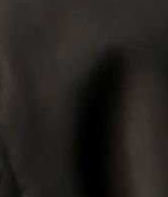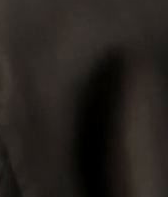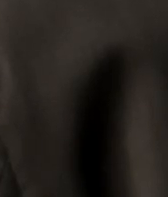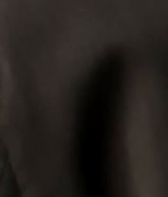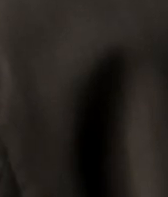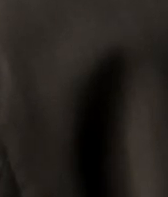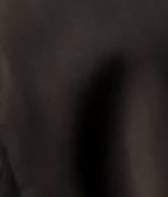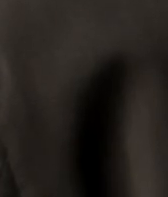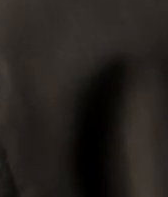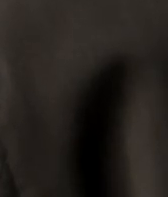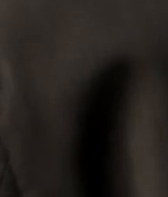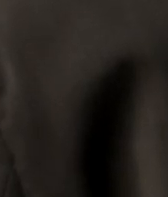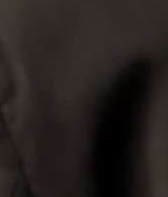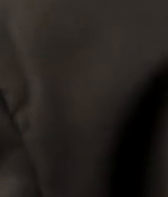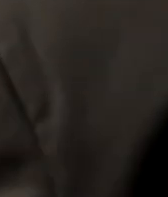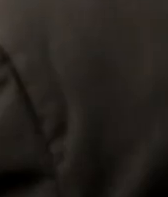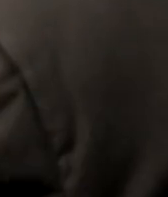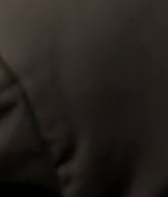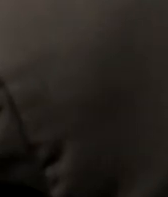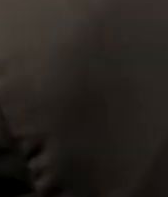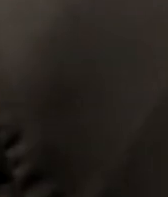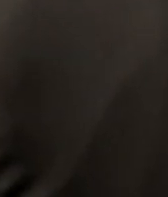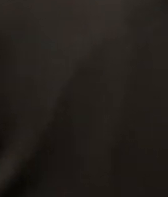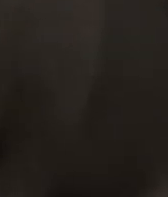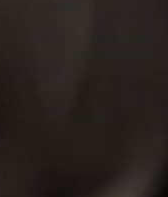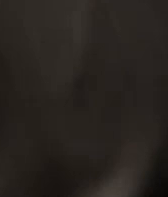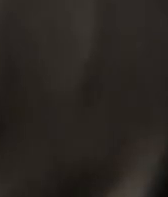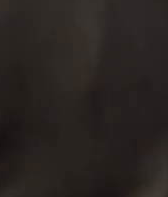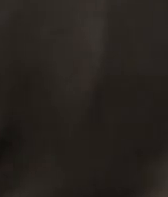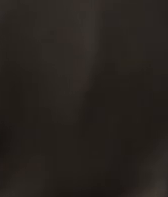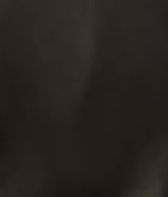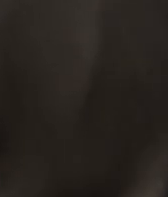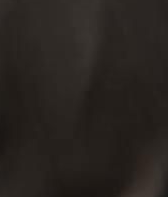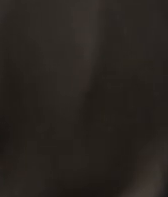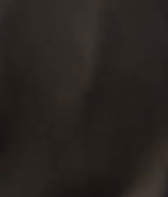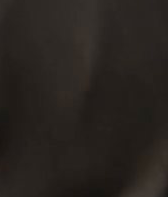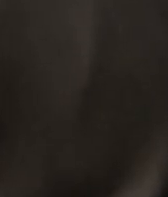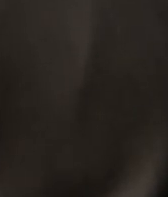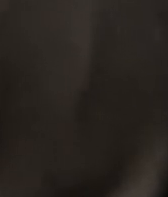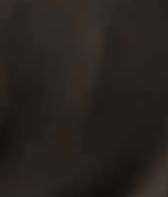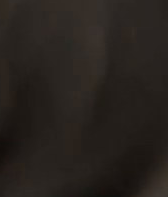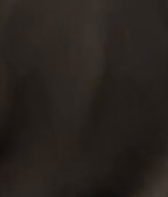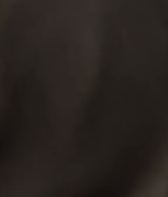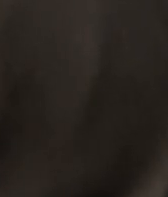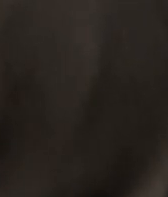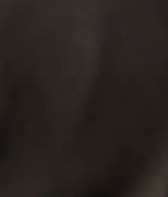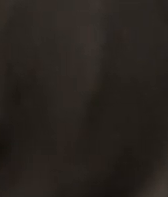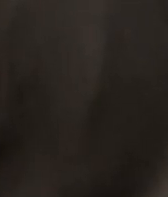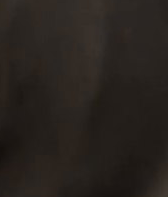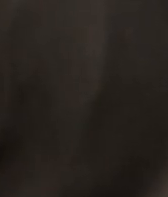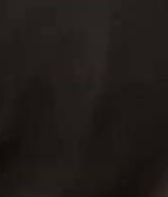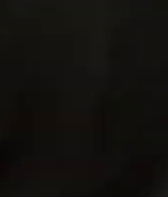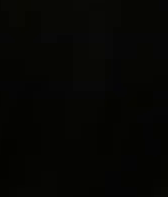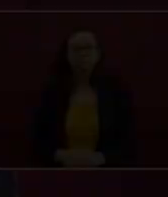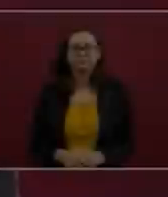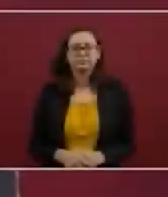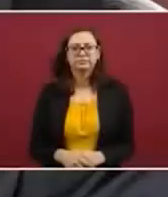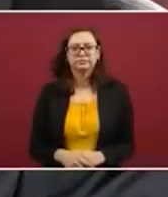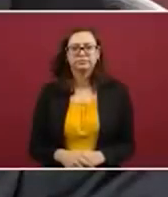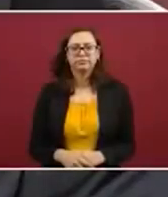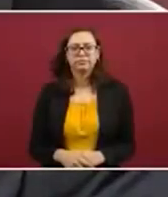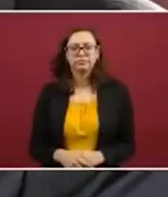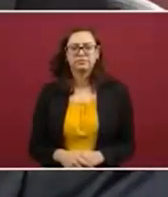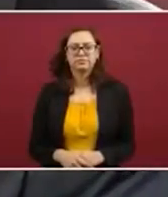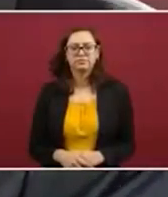tiene sentido. Entonces te voy a pedir si vamos a la primera cápsula. Bien. Y regresamos contigo. De acuerdo. Vamos a la primera cápsula, Santi, por favor. El